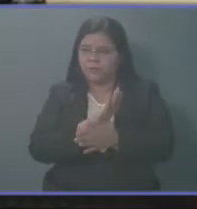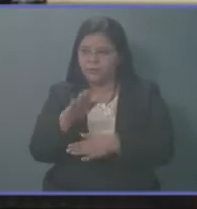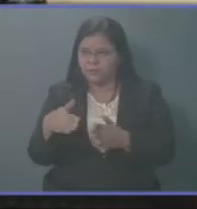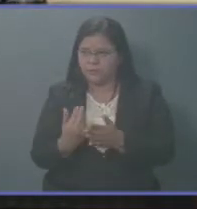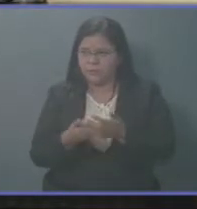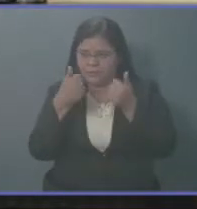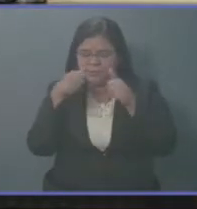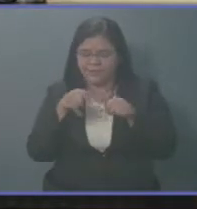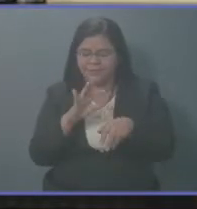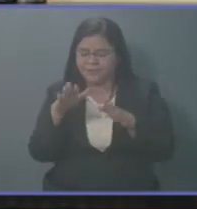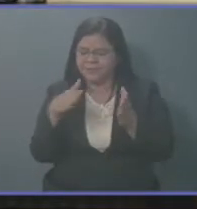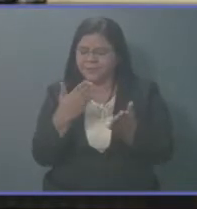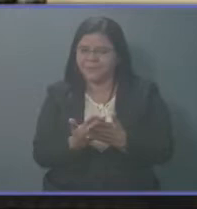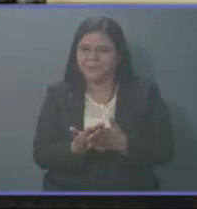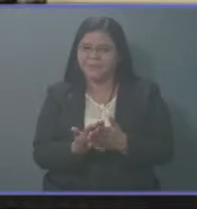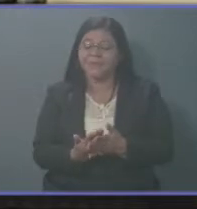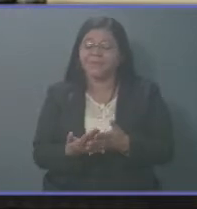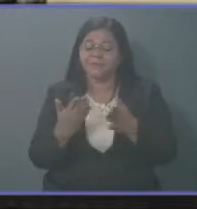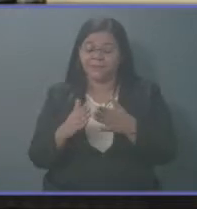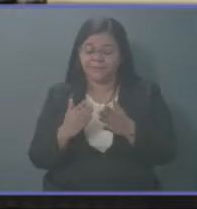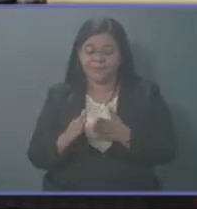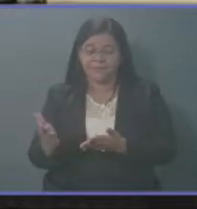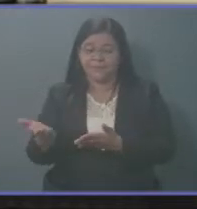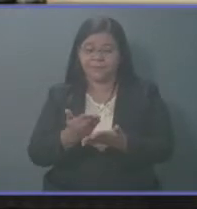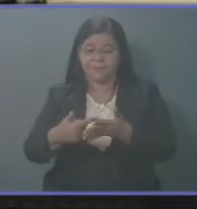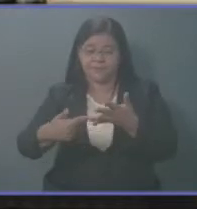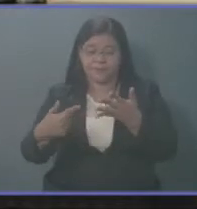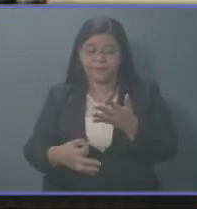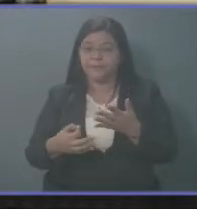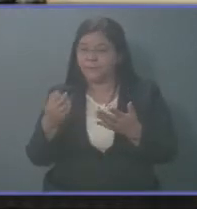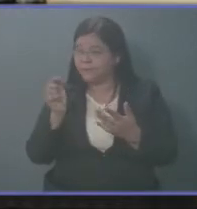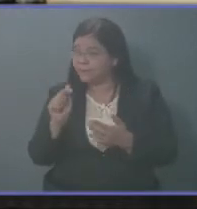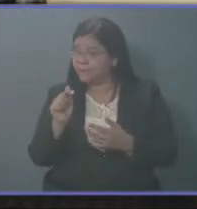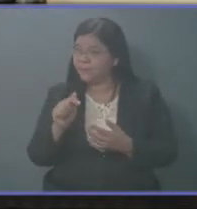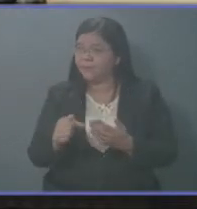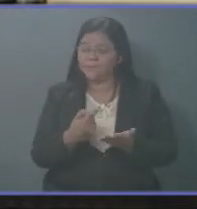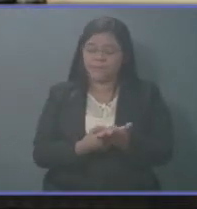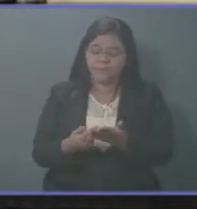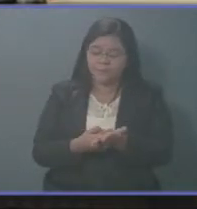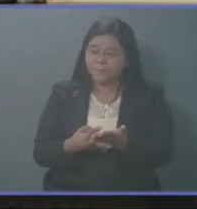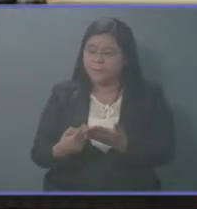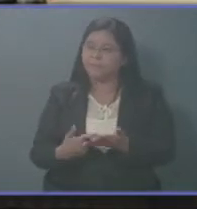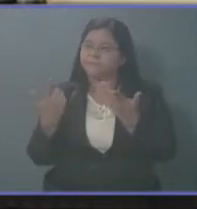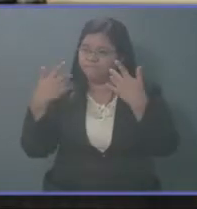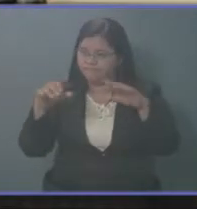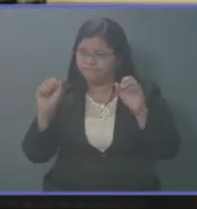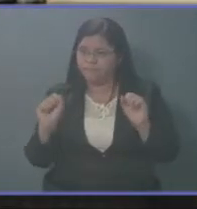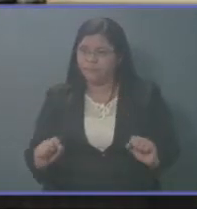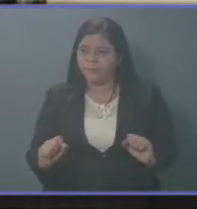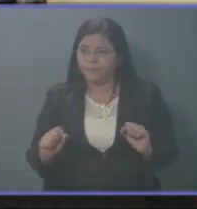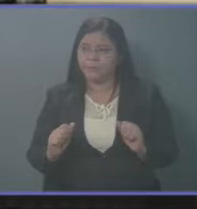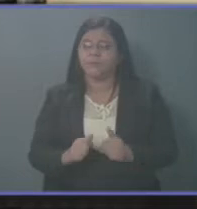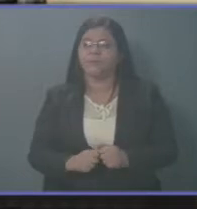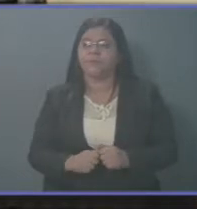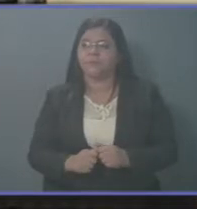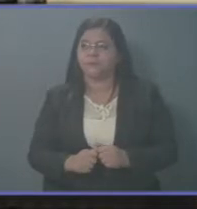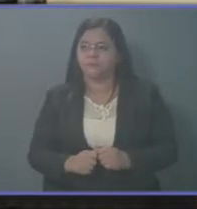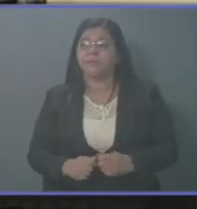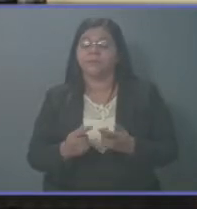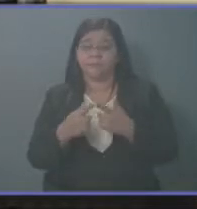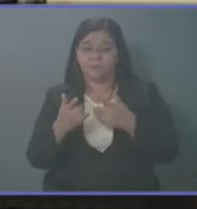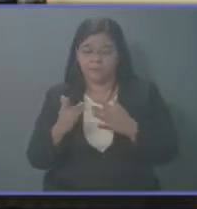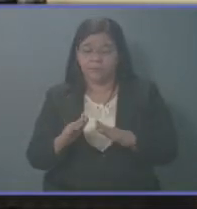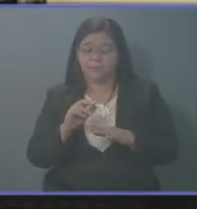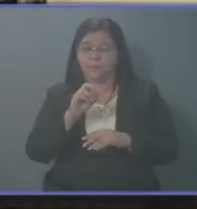sobre una determinada iniciativa de ley. En tal sentido, la carencia de discusión puede radicar, entre otros supuestos, en que no